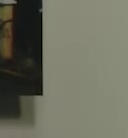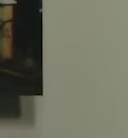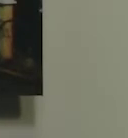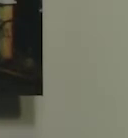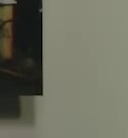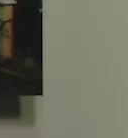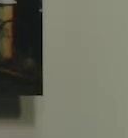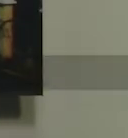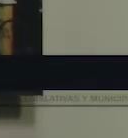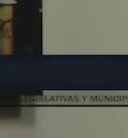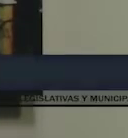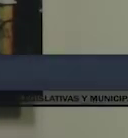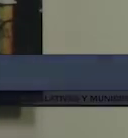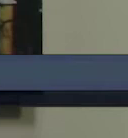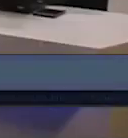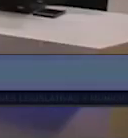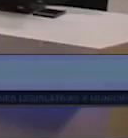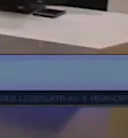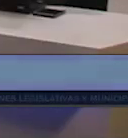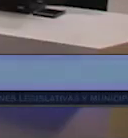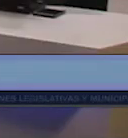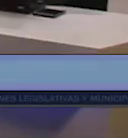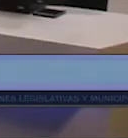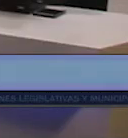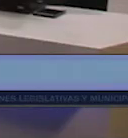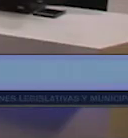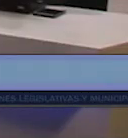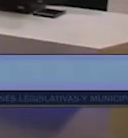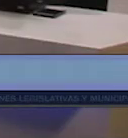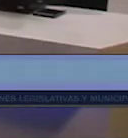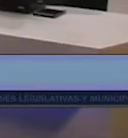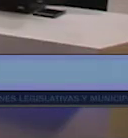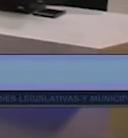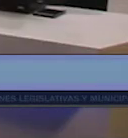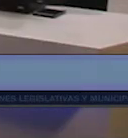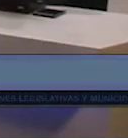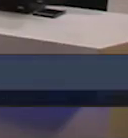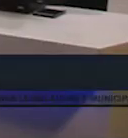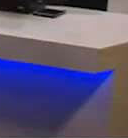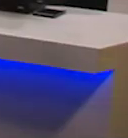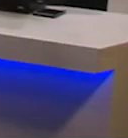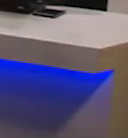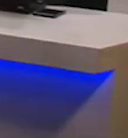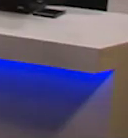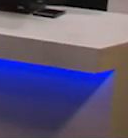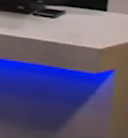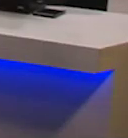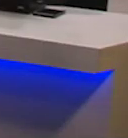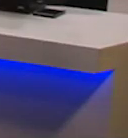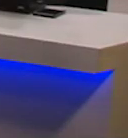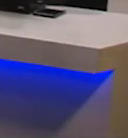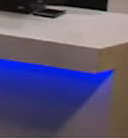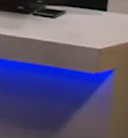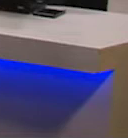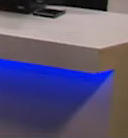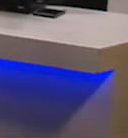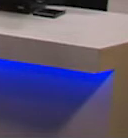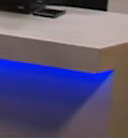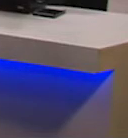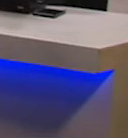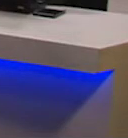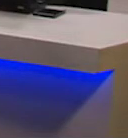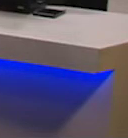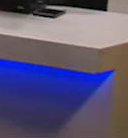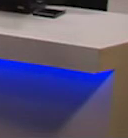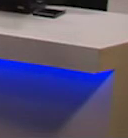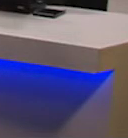interesante en las preguntas y decirles que bueno primero un recorrido rapidito nosotros en